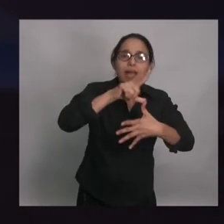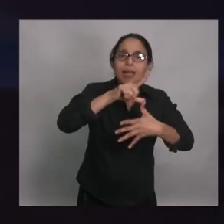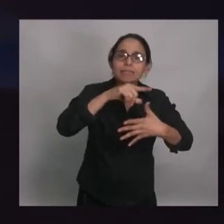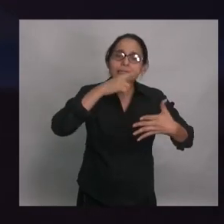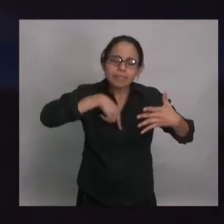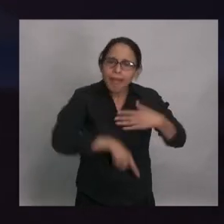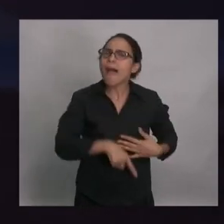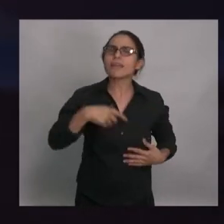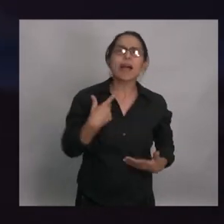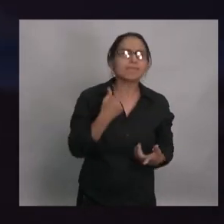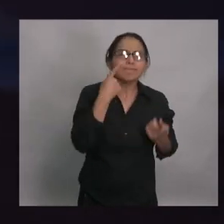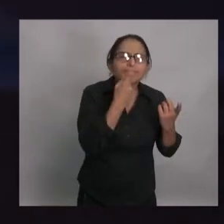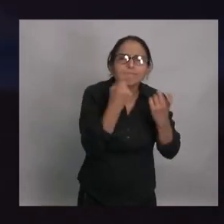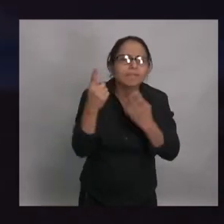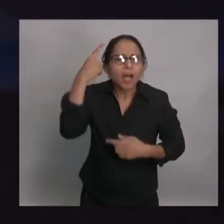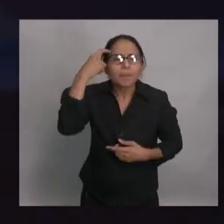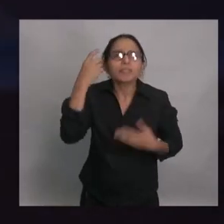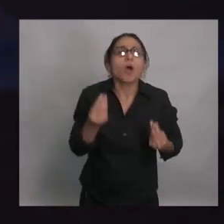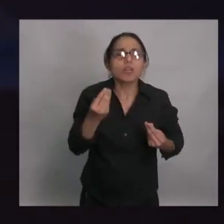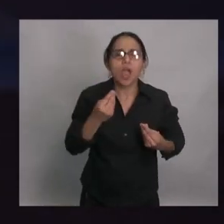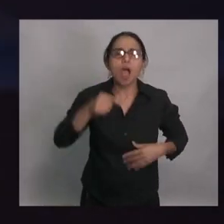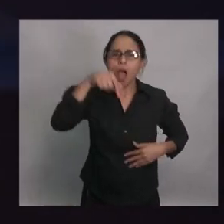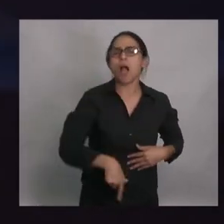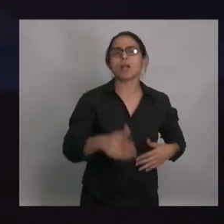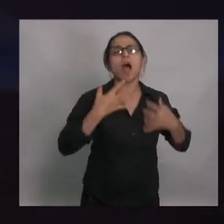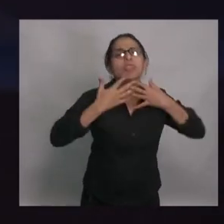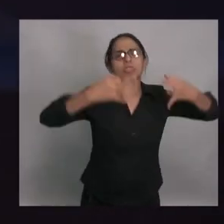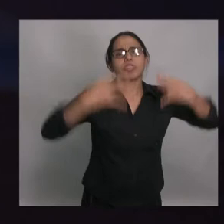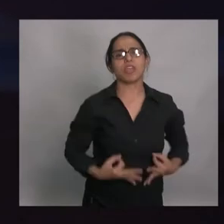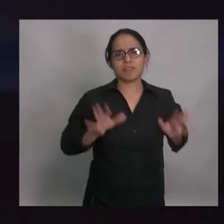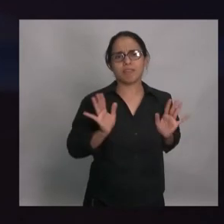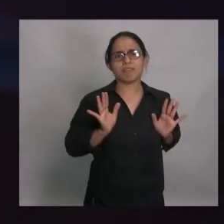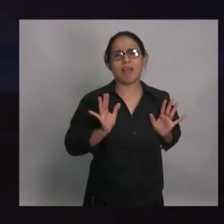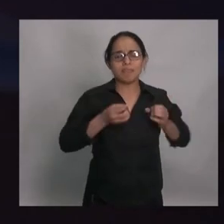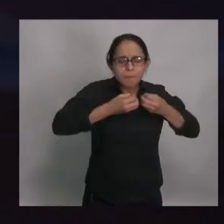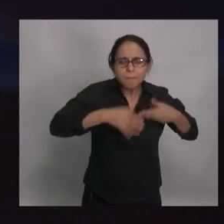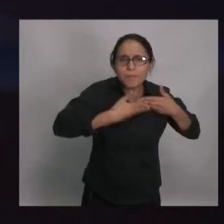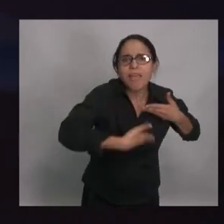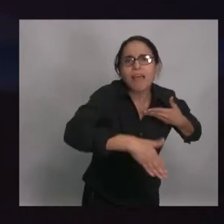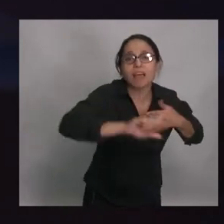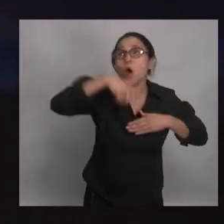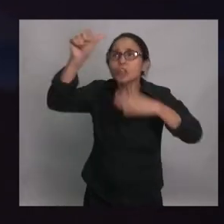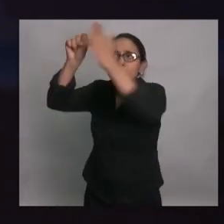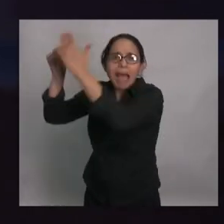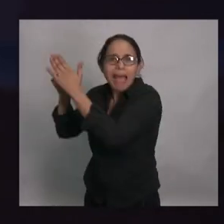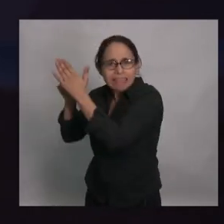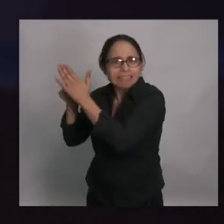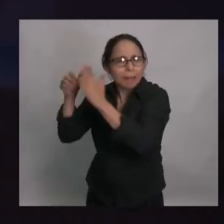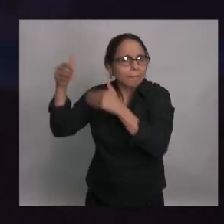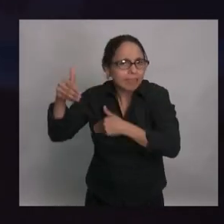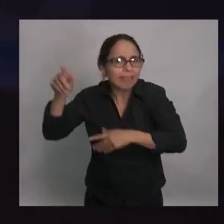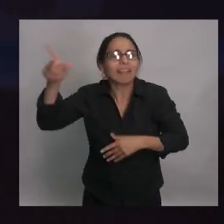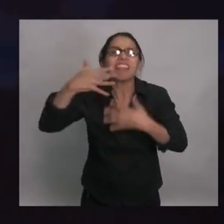aquí empezó a expresarse mucho antes que en otros lugares en 2007 empezamos a saber en europa lo que